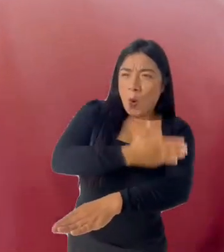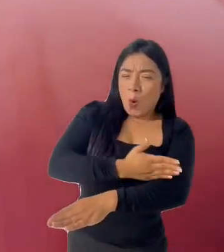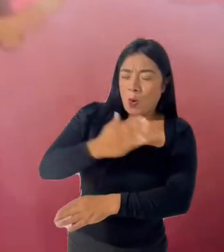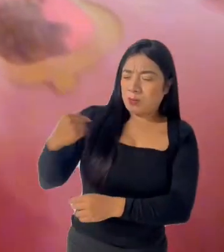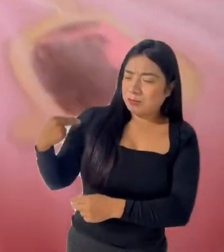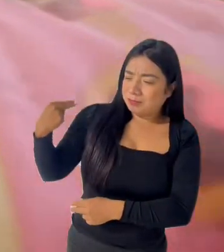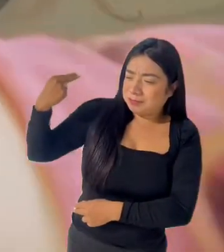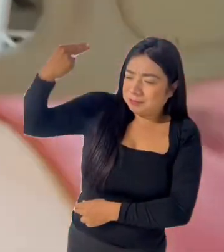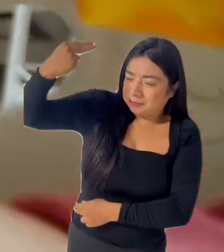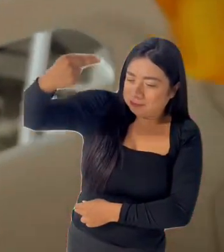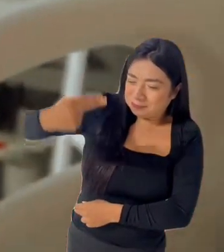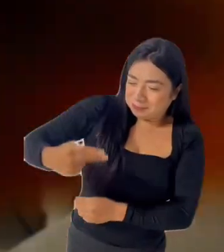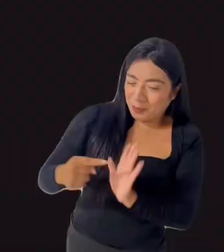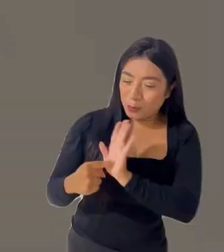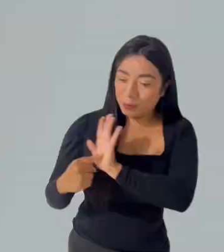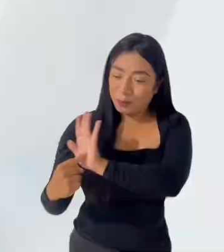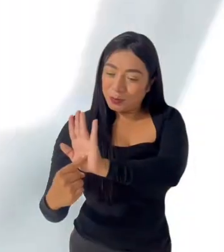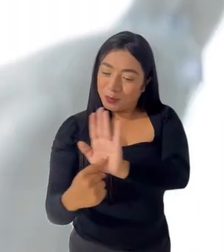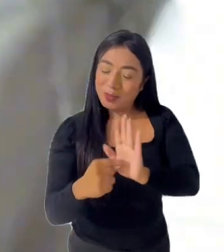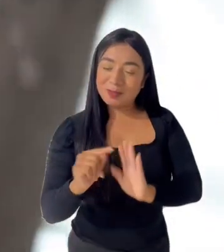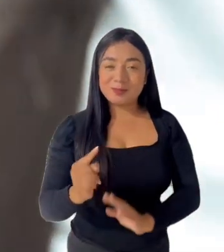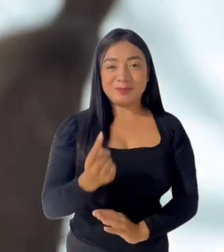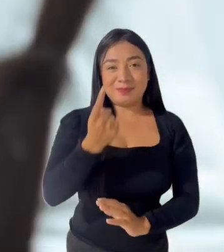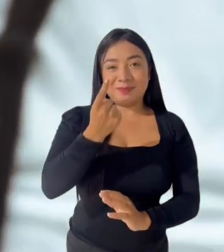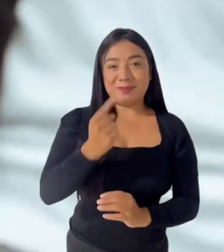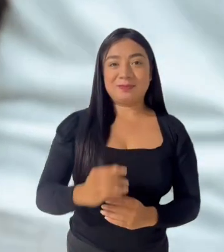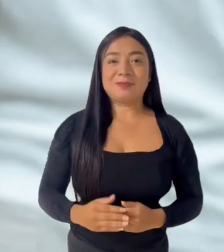Unas raíces que nos hacen únicos,